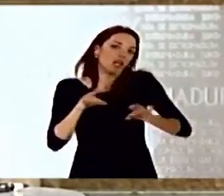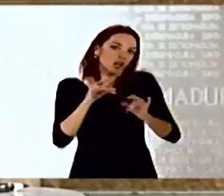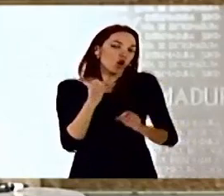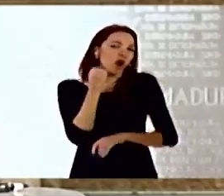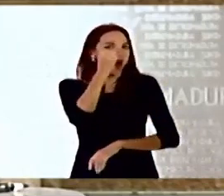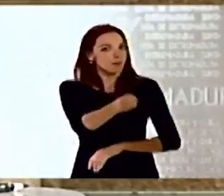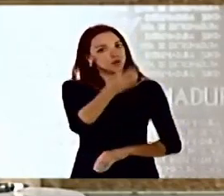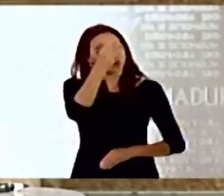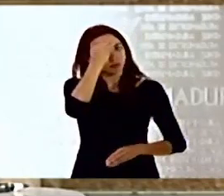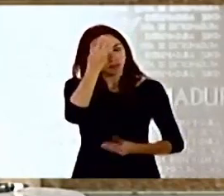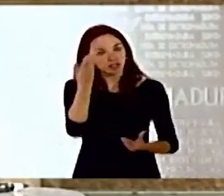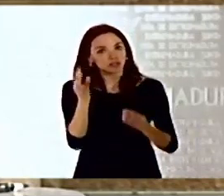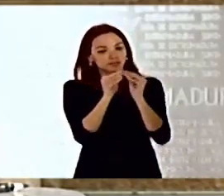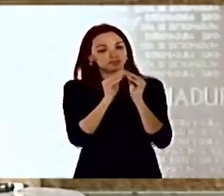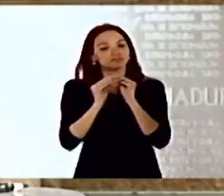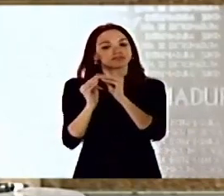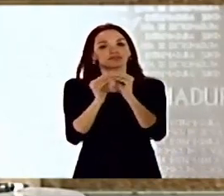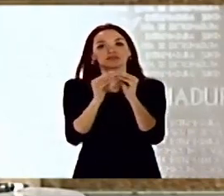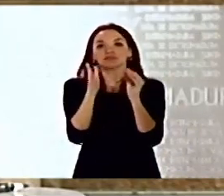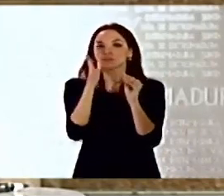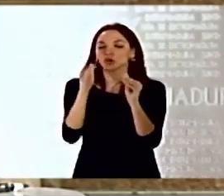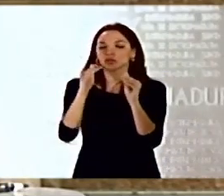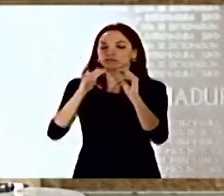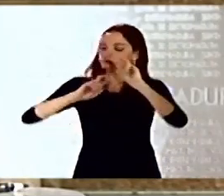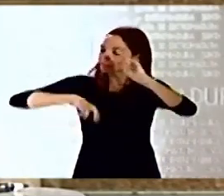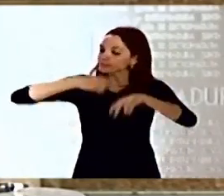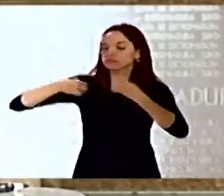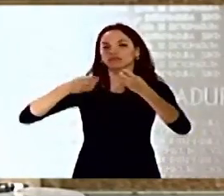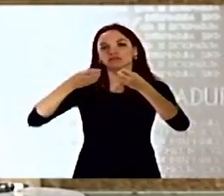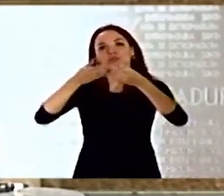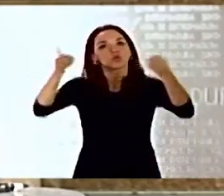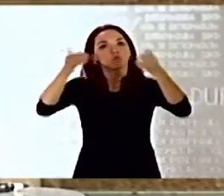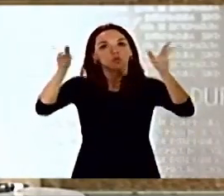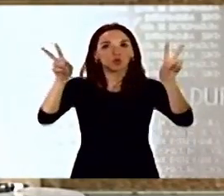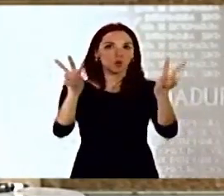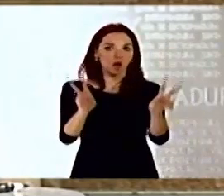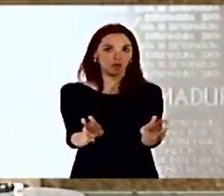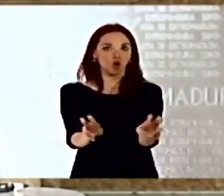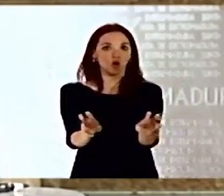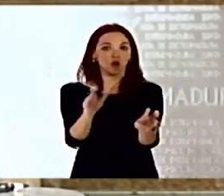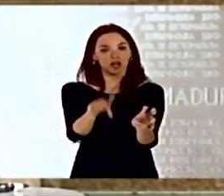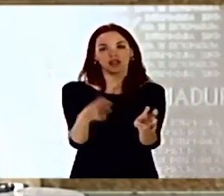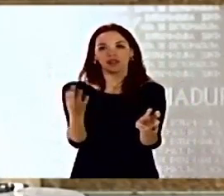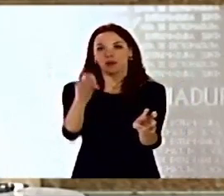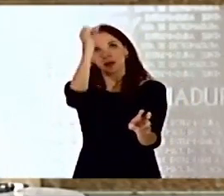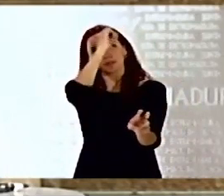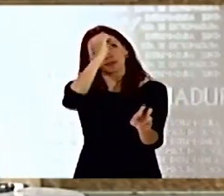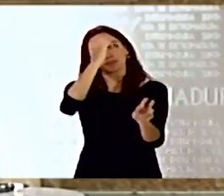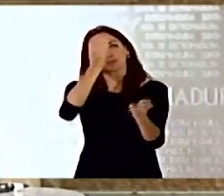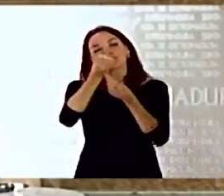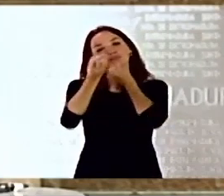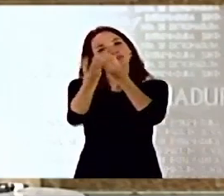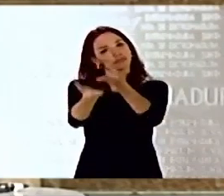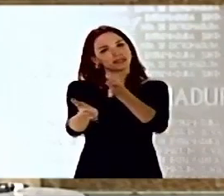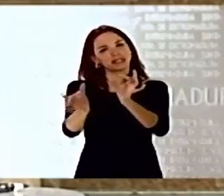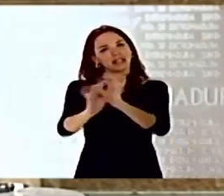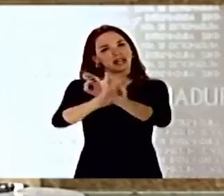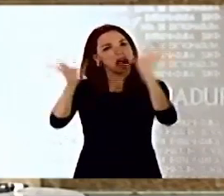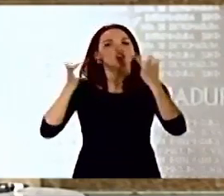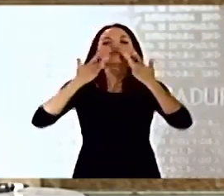que iniciamos un tiempo nuevo donde hay que hacer posicionamientos muy claros que no den